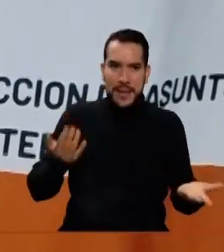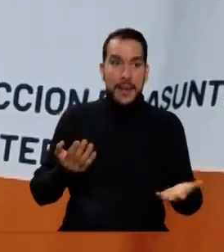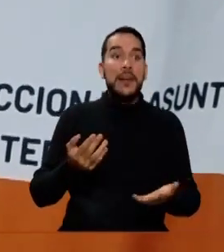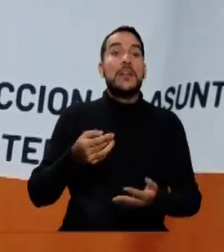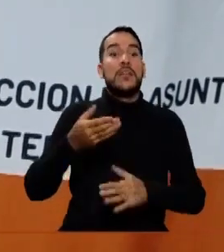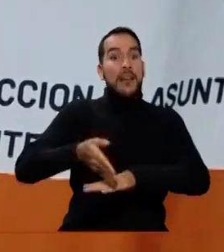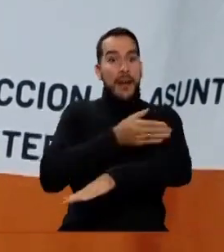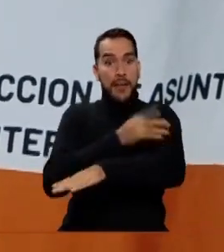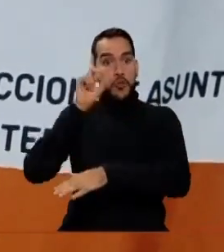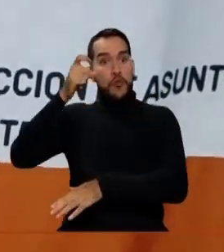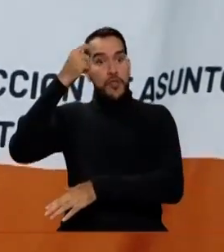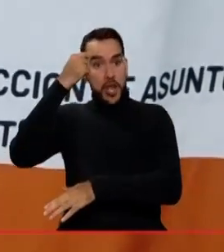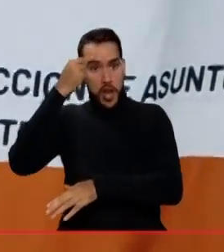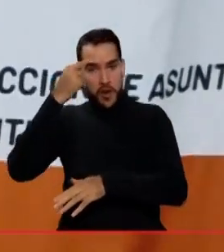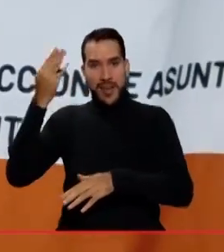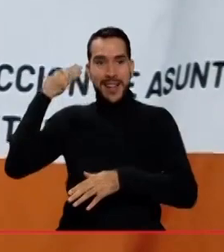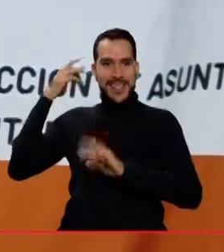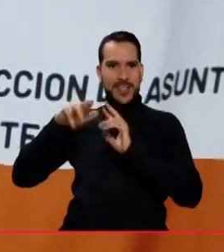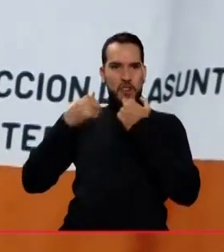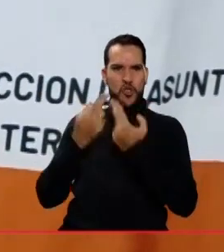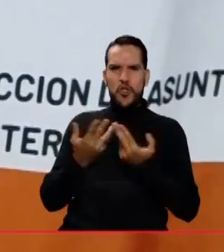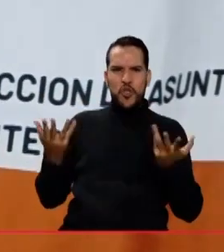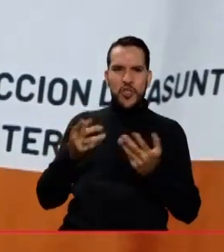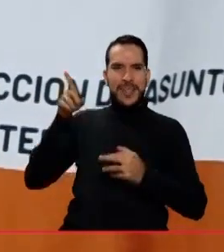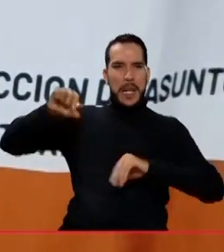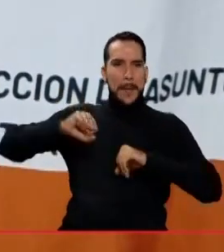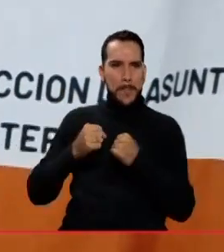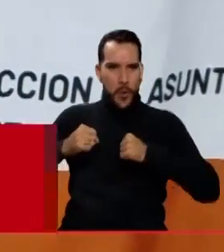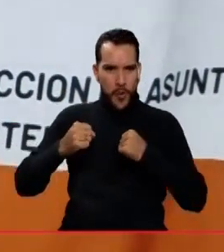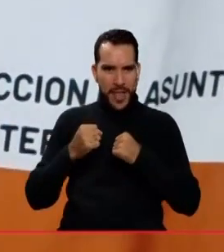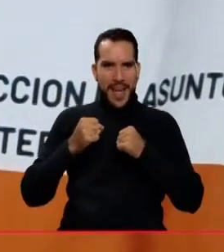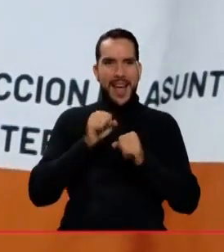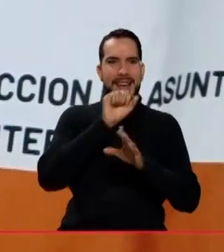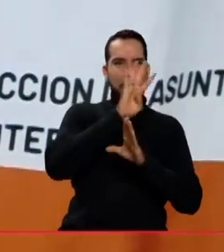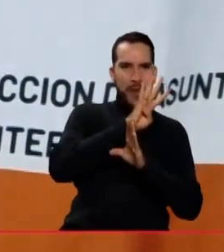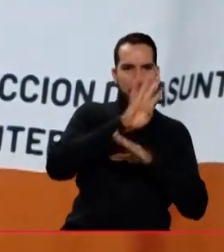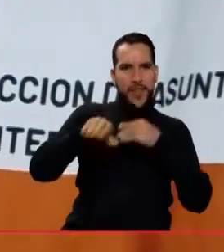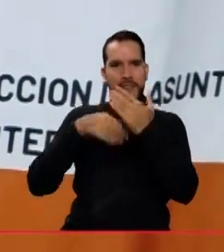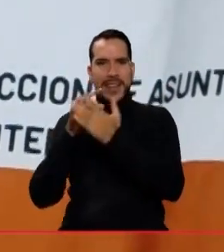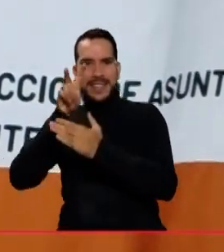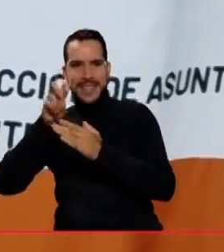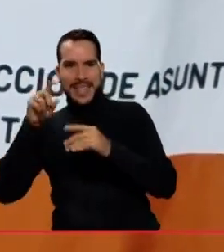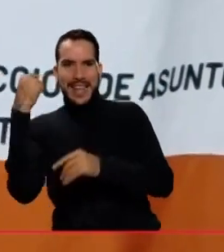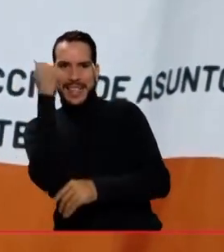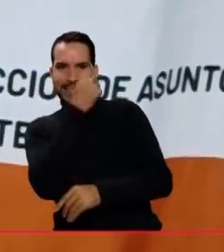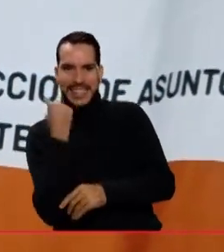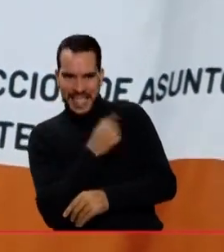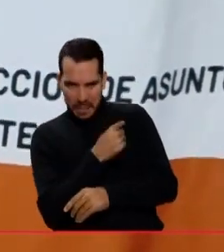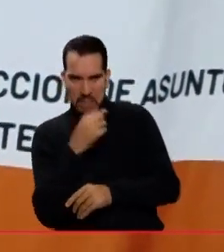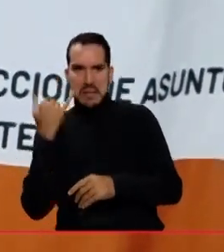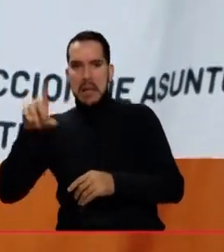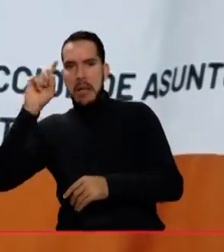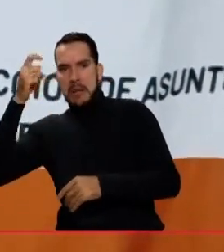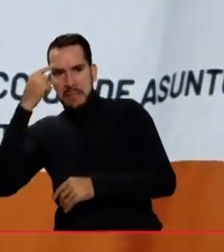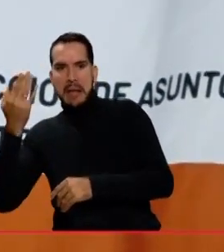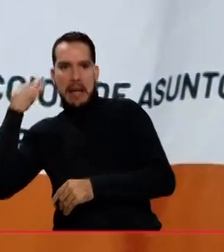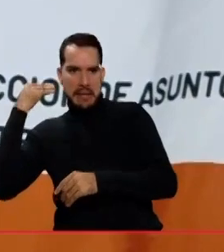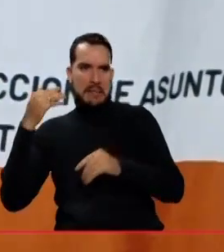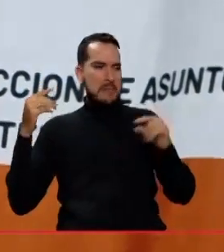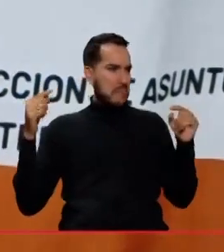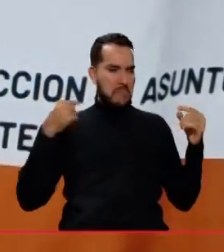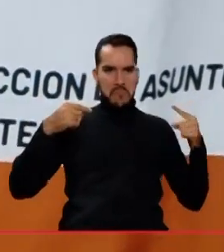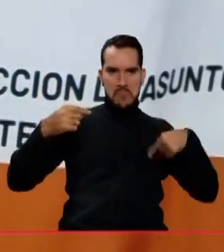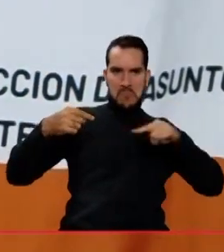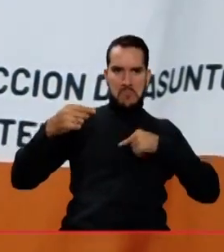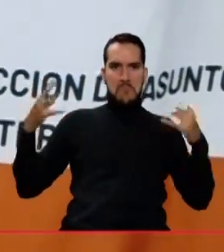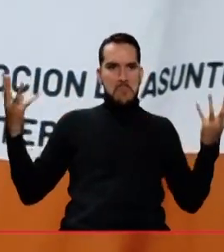la mesa de concertación en Bogotá del 4 al 7 de septiembre, donde llegamos a acuerdo que